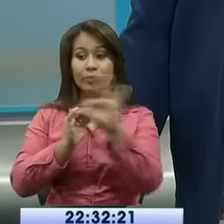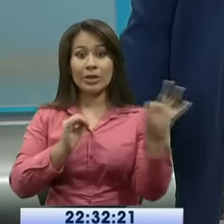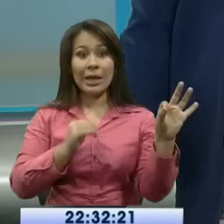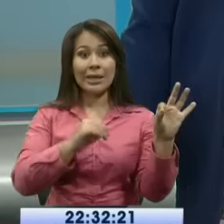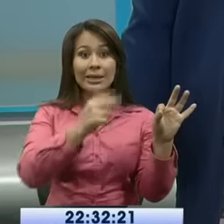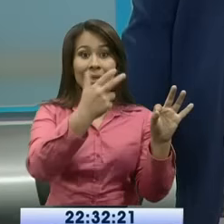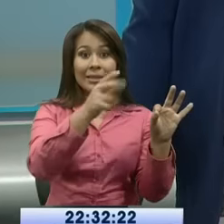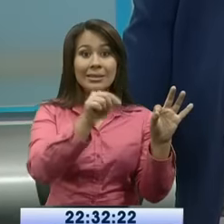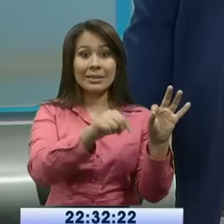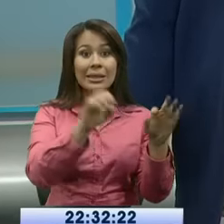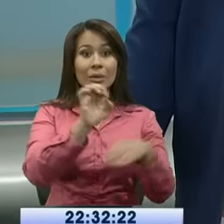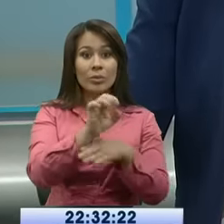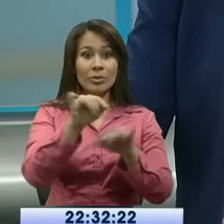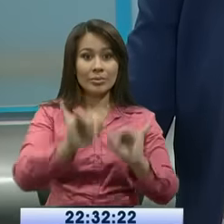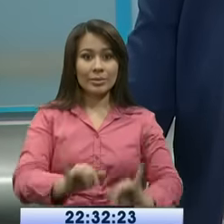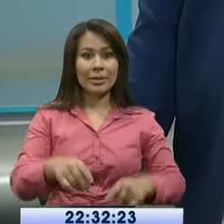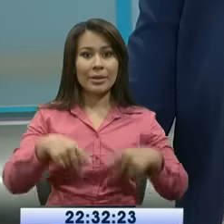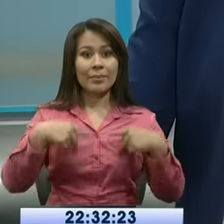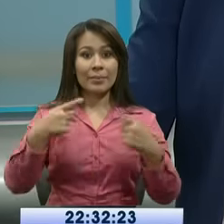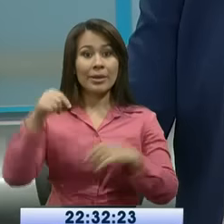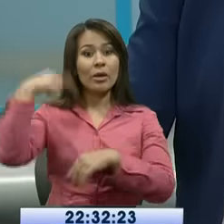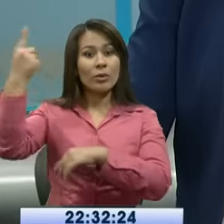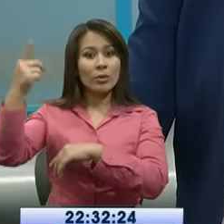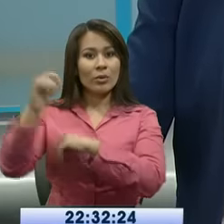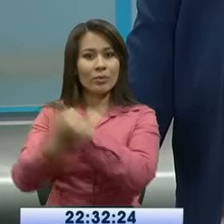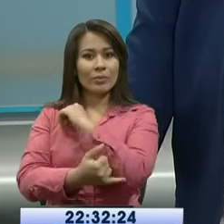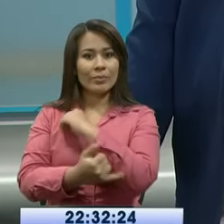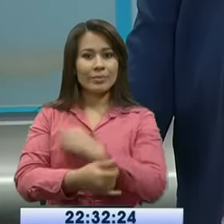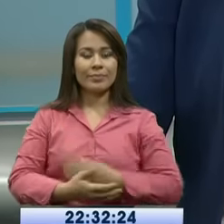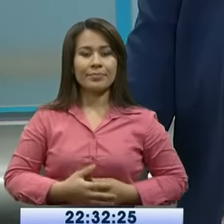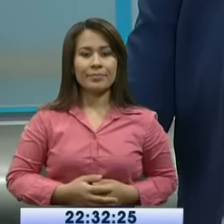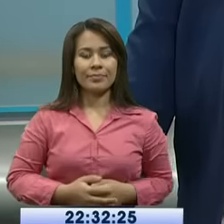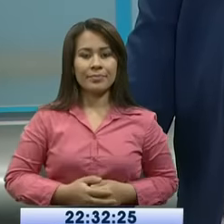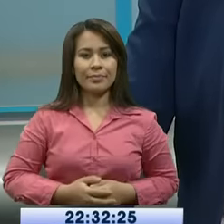378.292 son residentes en el exterior.